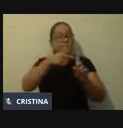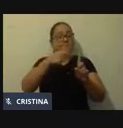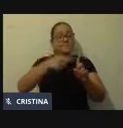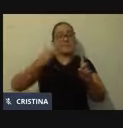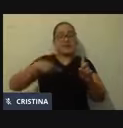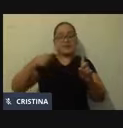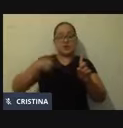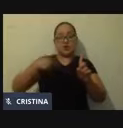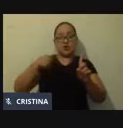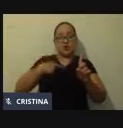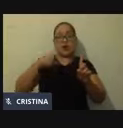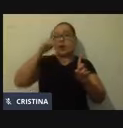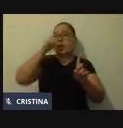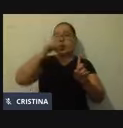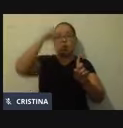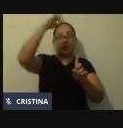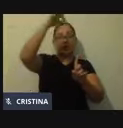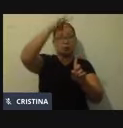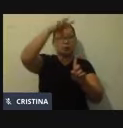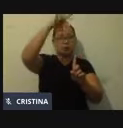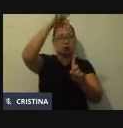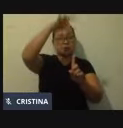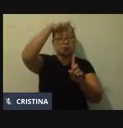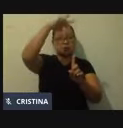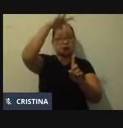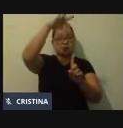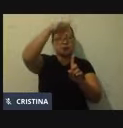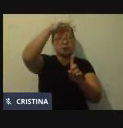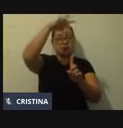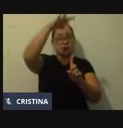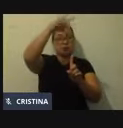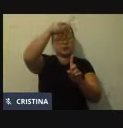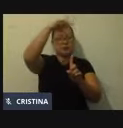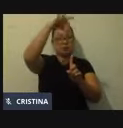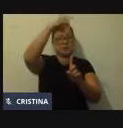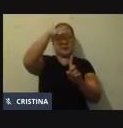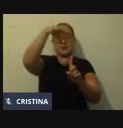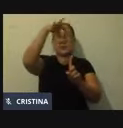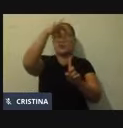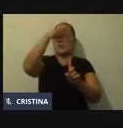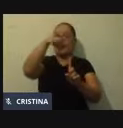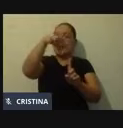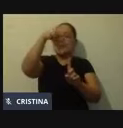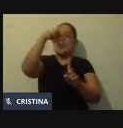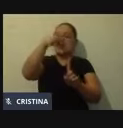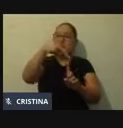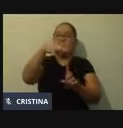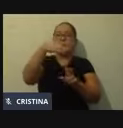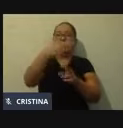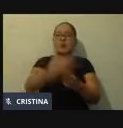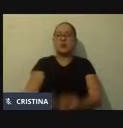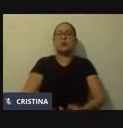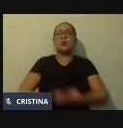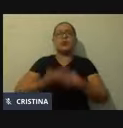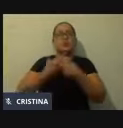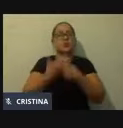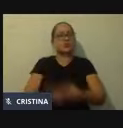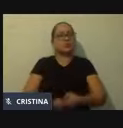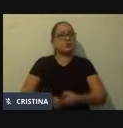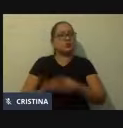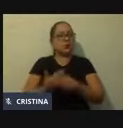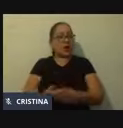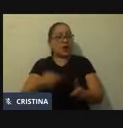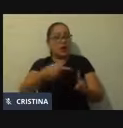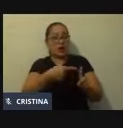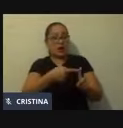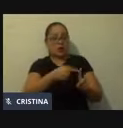una gota de agua no te hace nada. Pero las millones de miles de gotas de agua constantes son las que pueden hacerte incluso